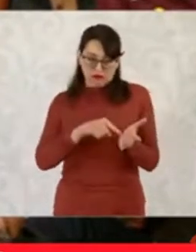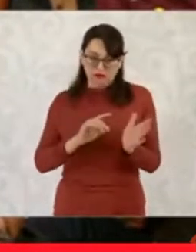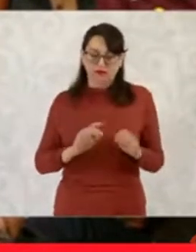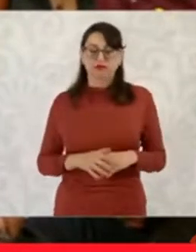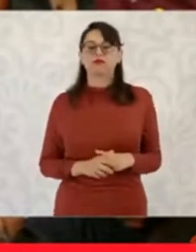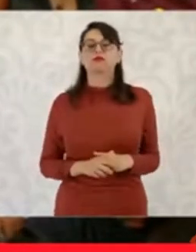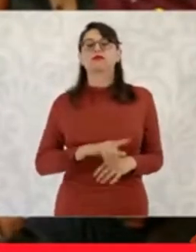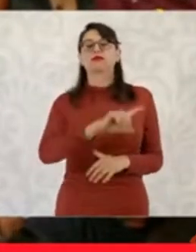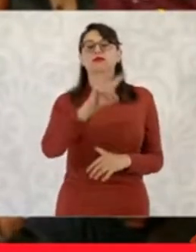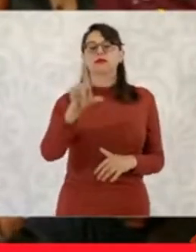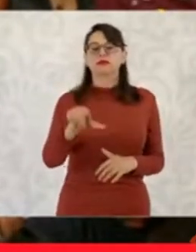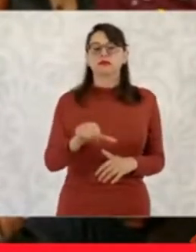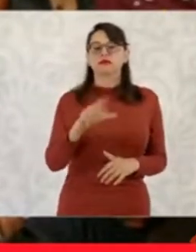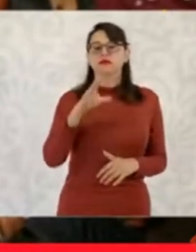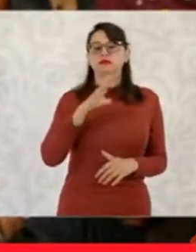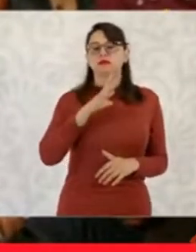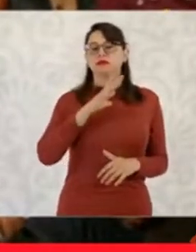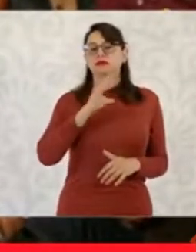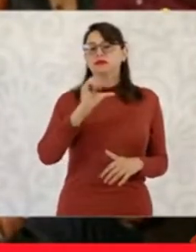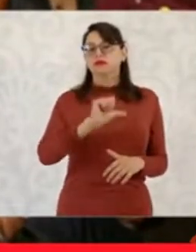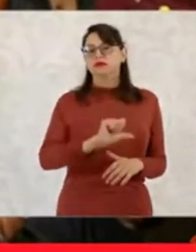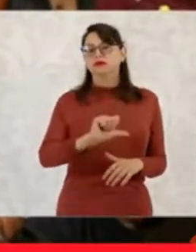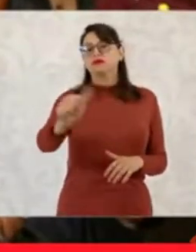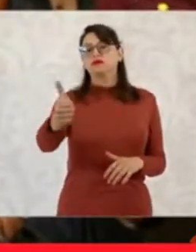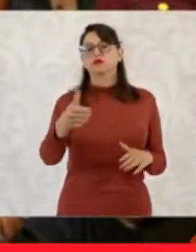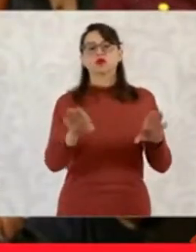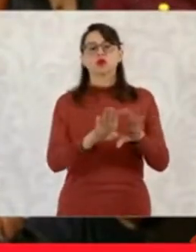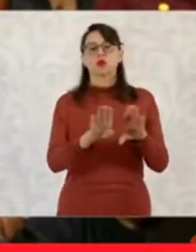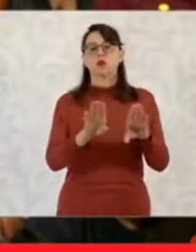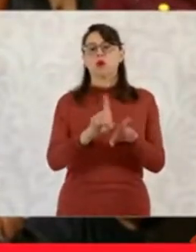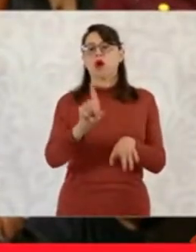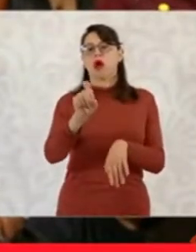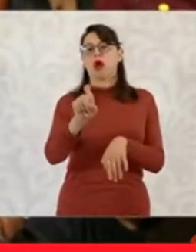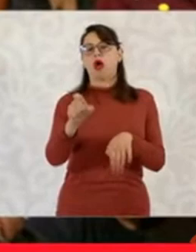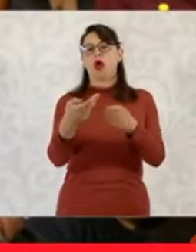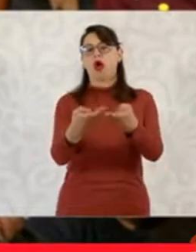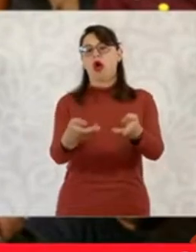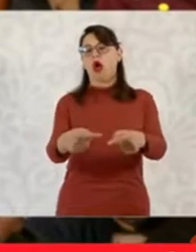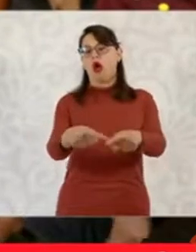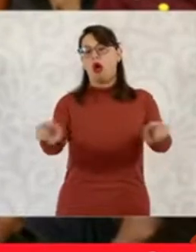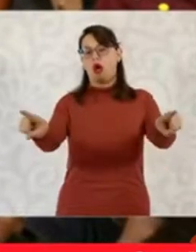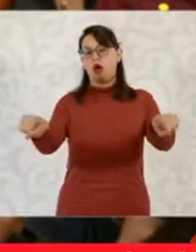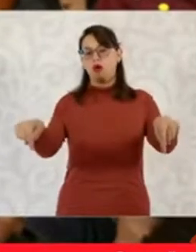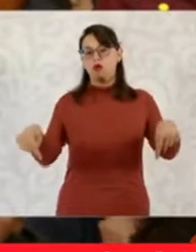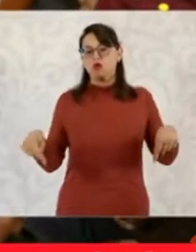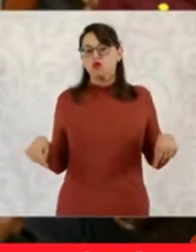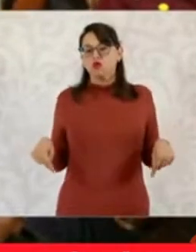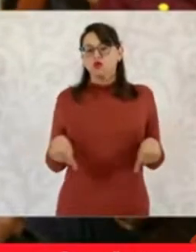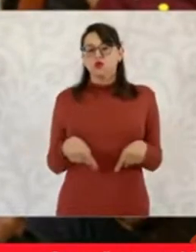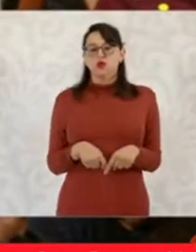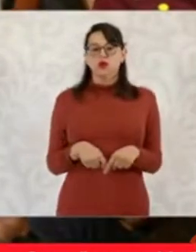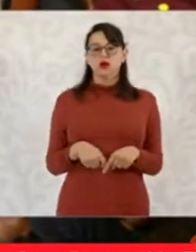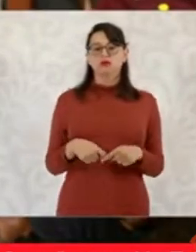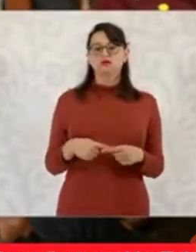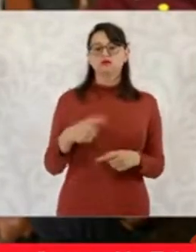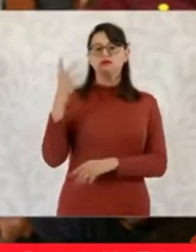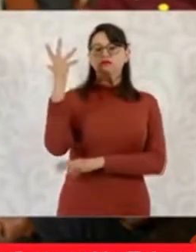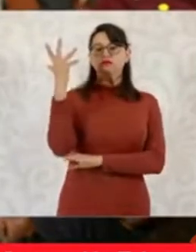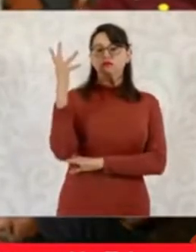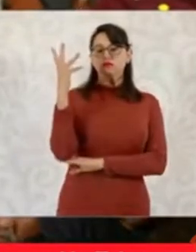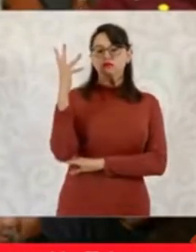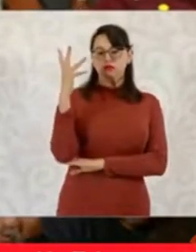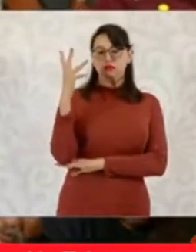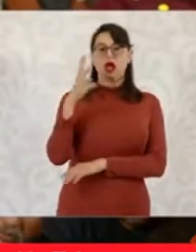una estructura tipo estanque, un estanque con islote, digámoslo así, una palmera.